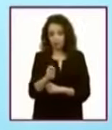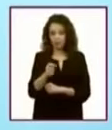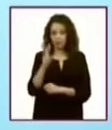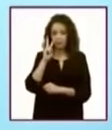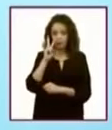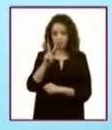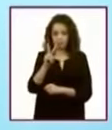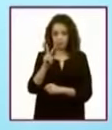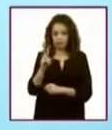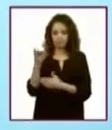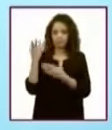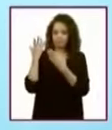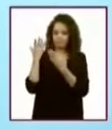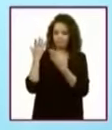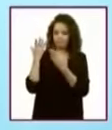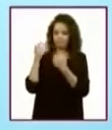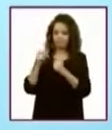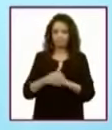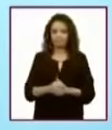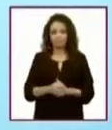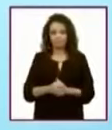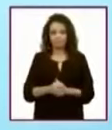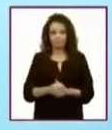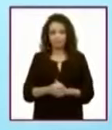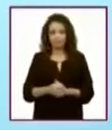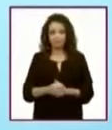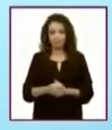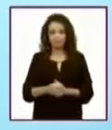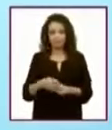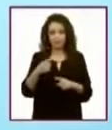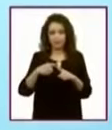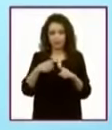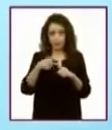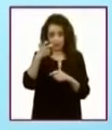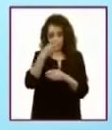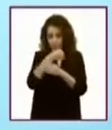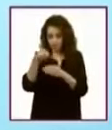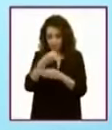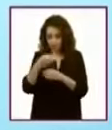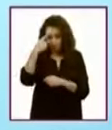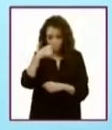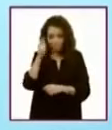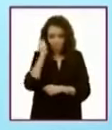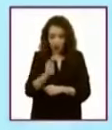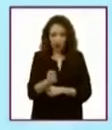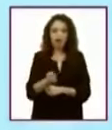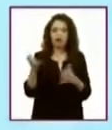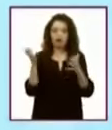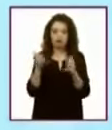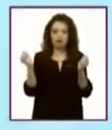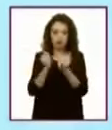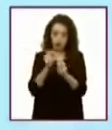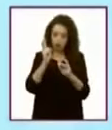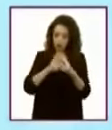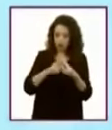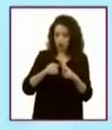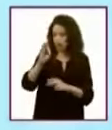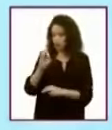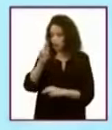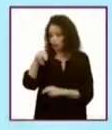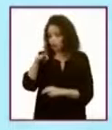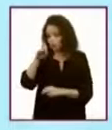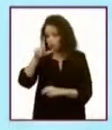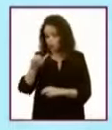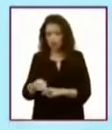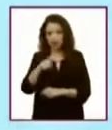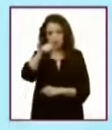del círculo y áreas de triángulos y cuadriláteros, desarrollando y aplicando fórmulas. Han de saber que desde la